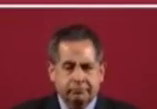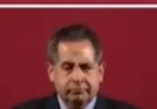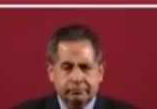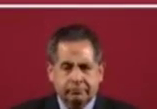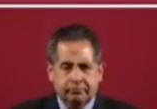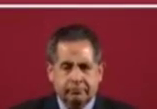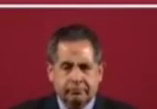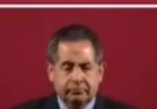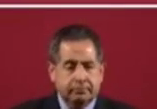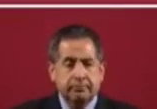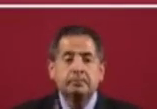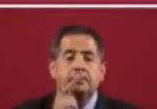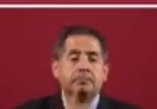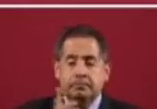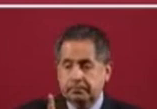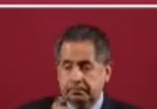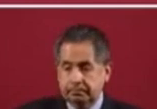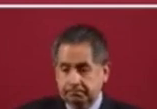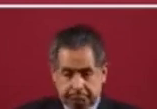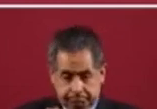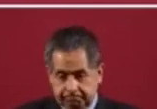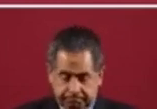el rescatar a pemex